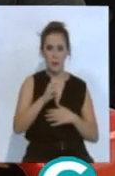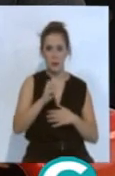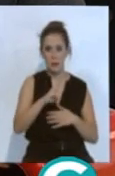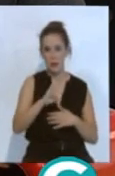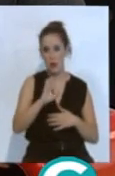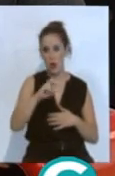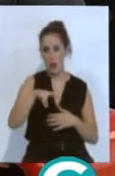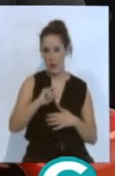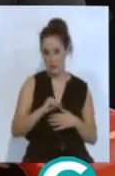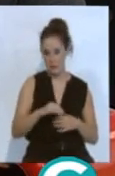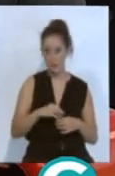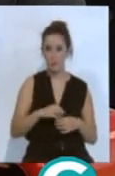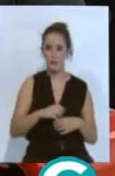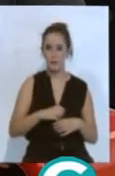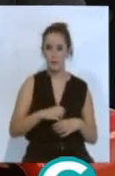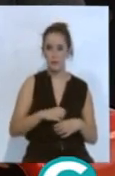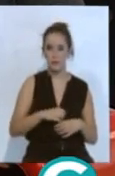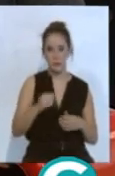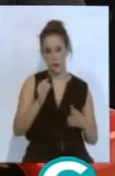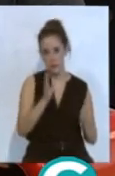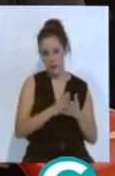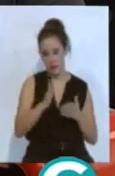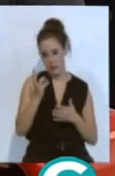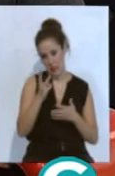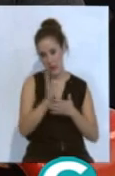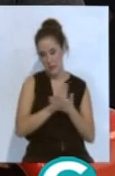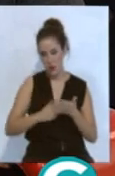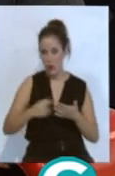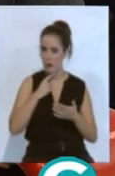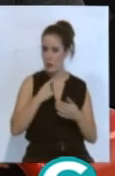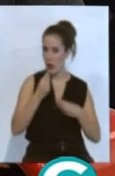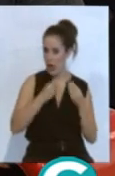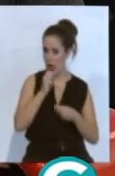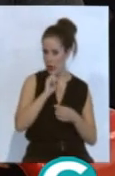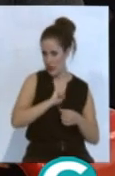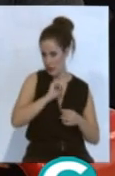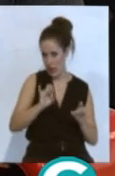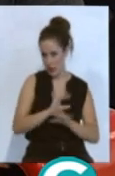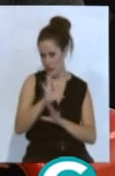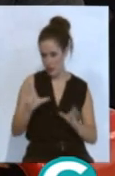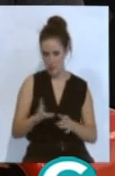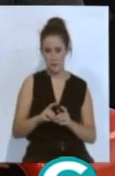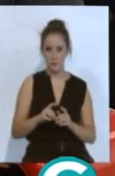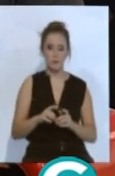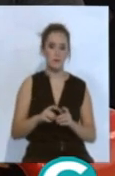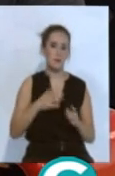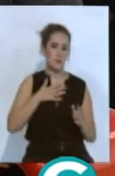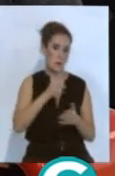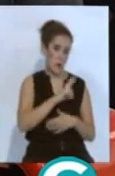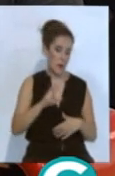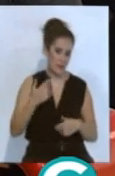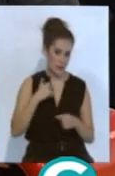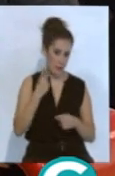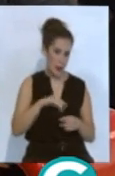Ah, bueno. Una pieza y rescatar tres pasodoblitos que tenemos súper claro que vamos a cantar. Que esos son los primeros que vamos a repasar